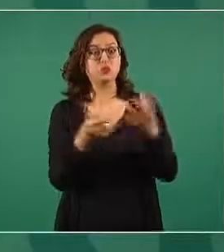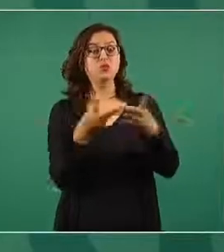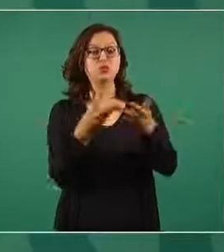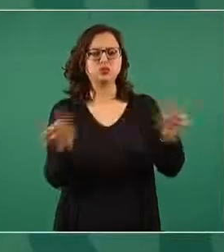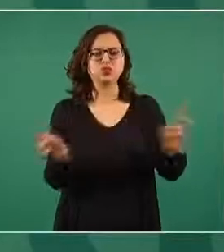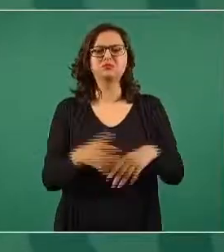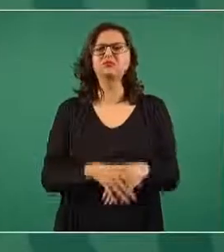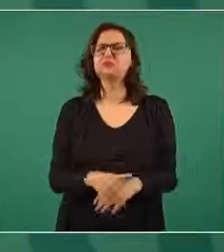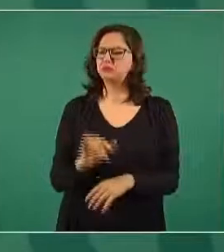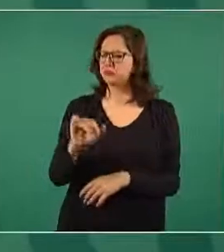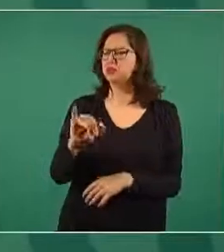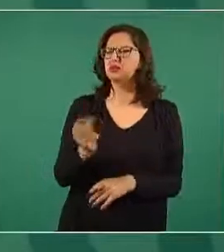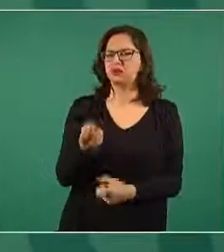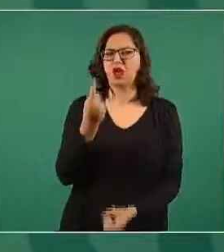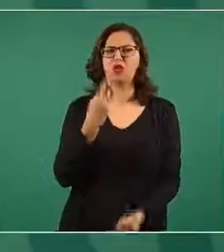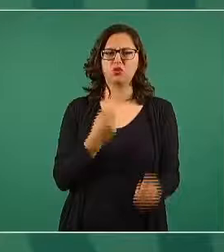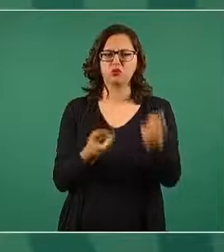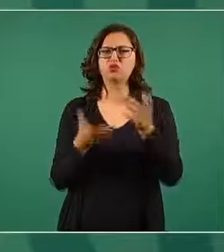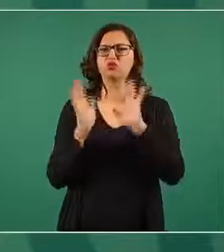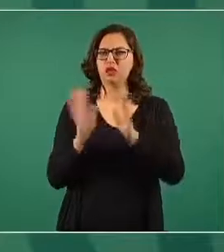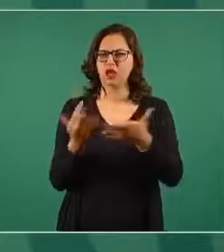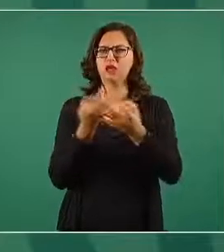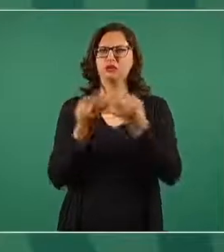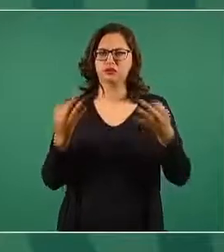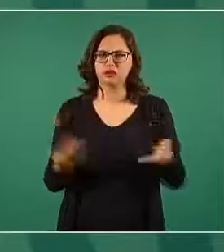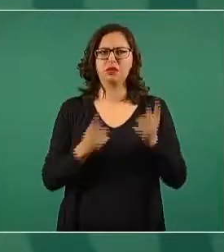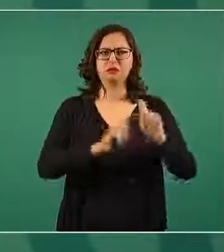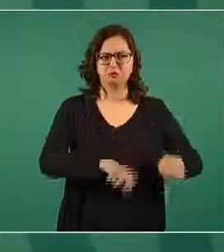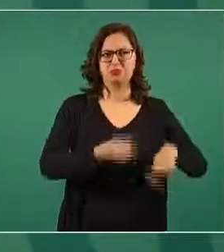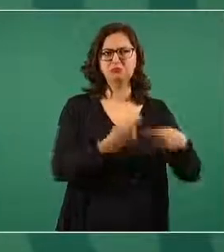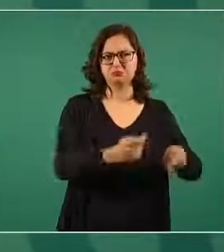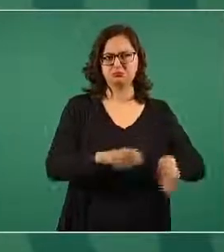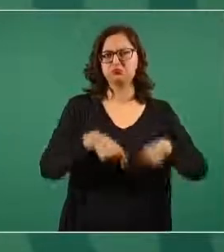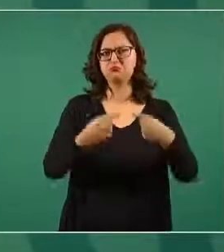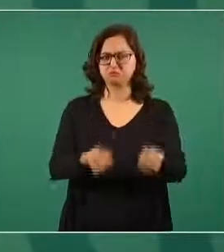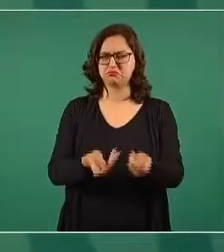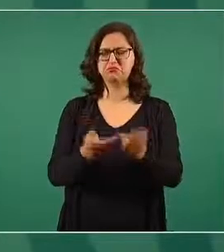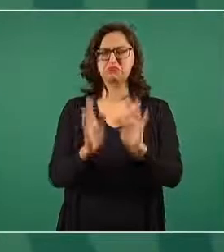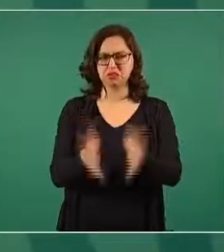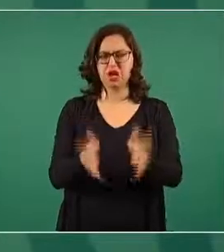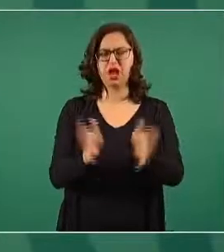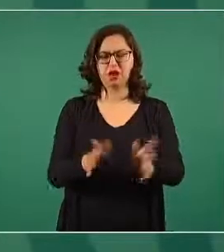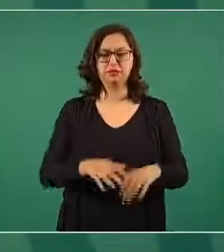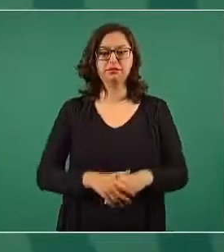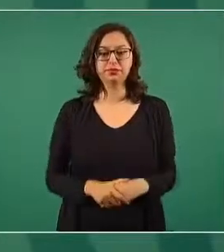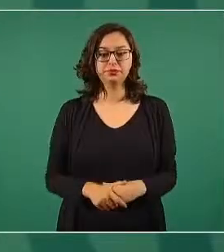tierras recuperadas. Por ejemplo,